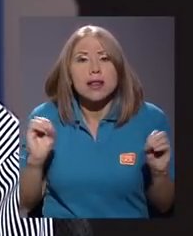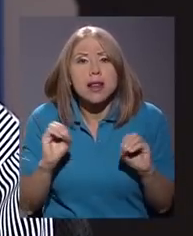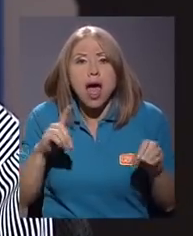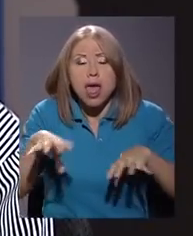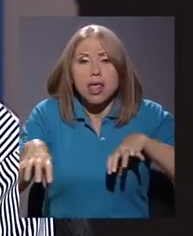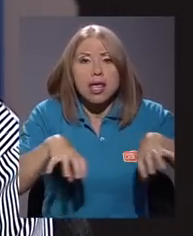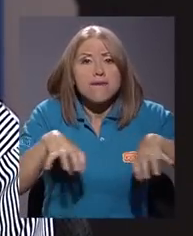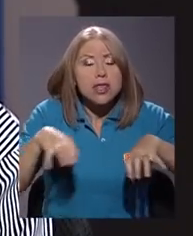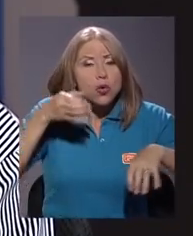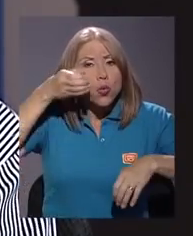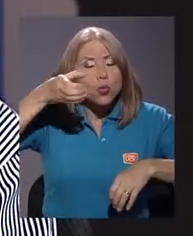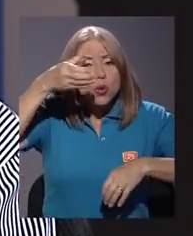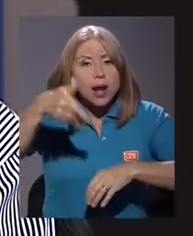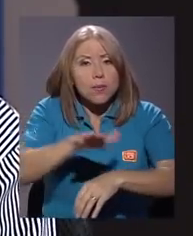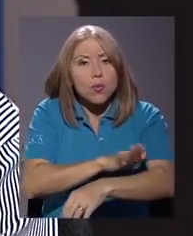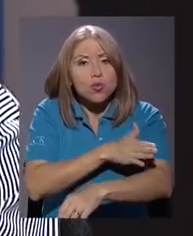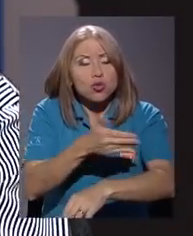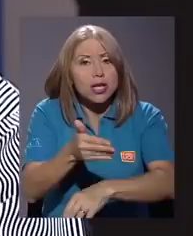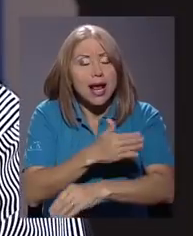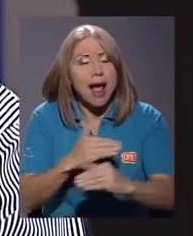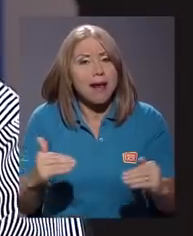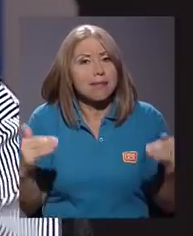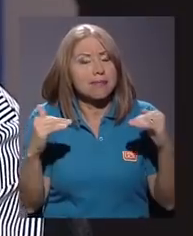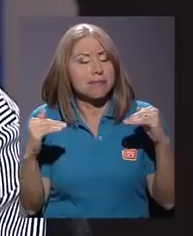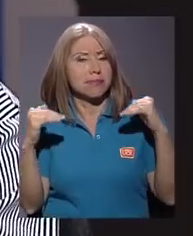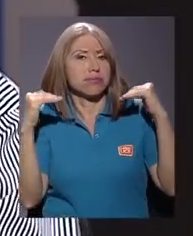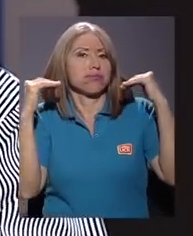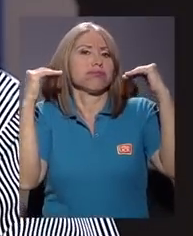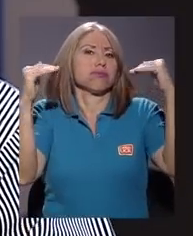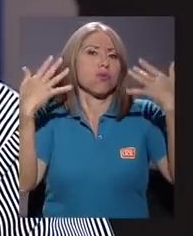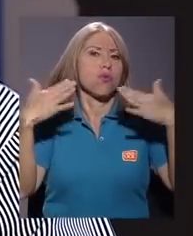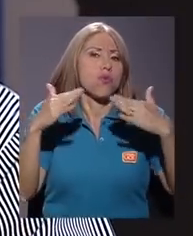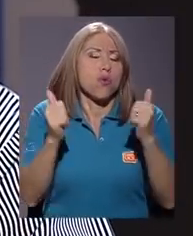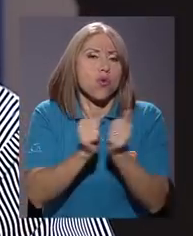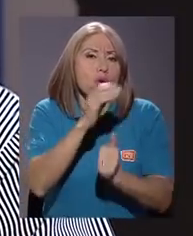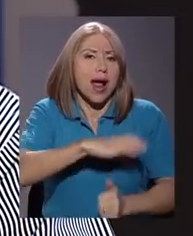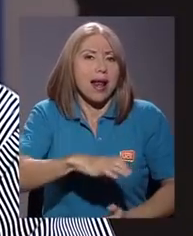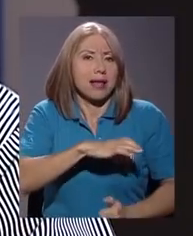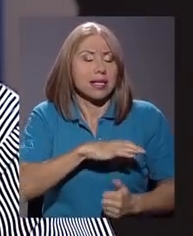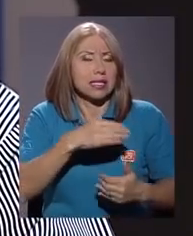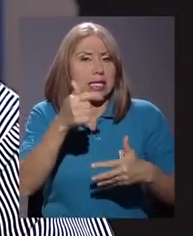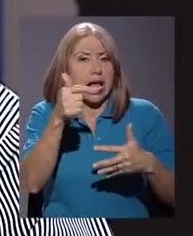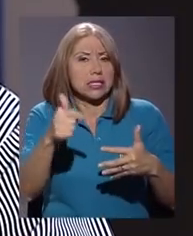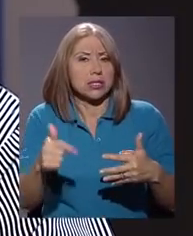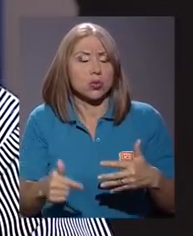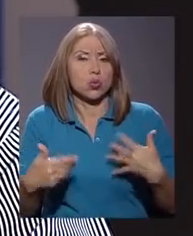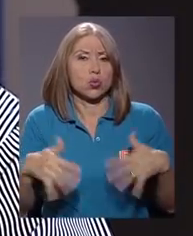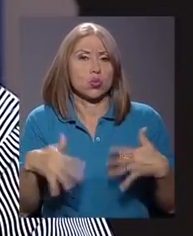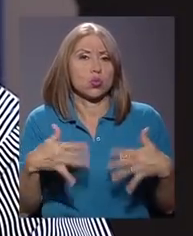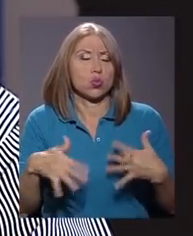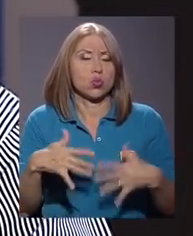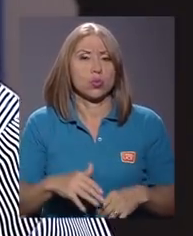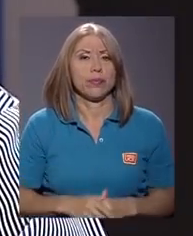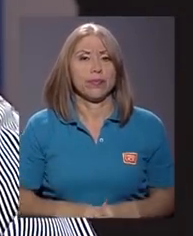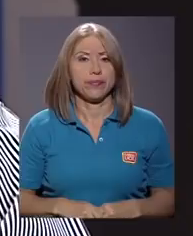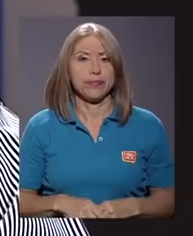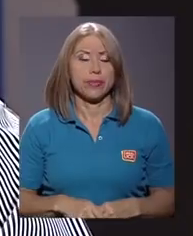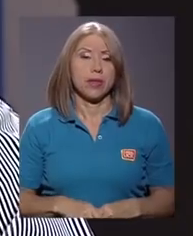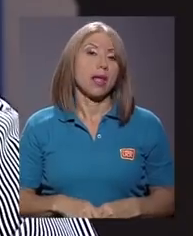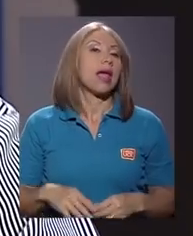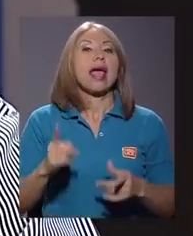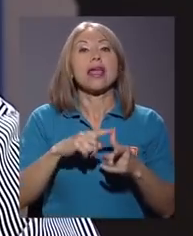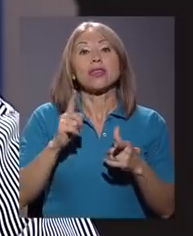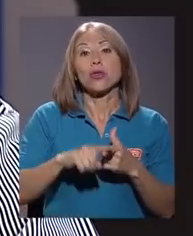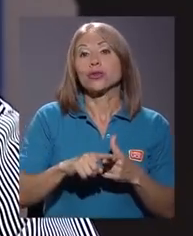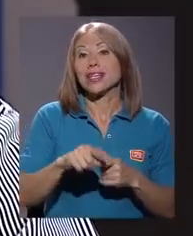evento cultural musical de verdad que reuniera estas características de tan alto nivel Entonces no nos